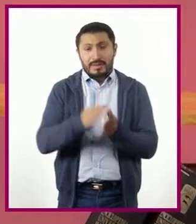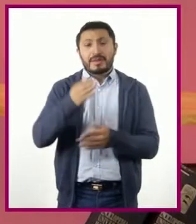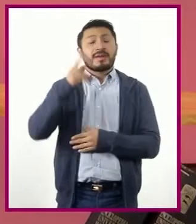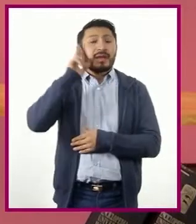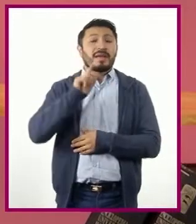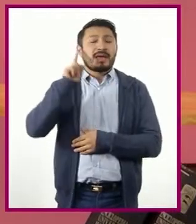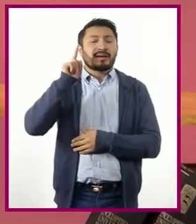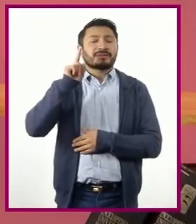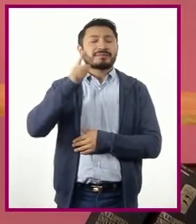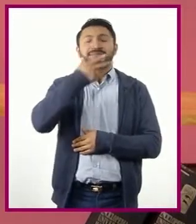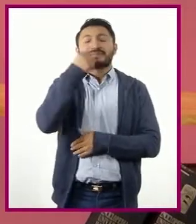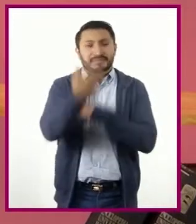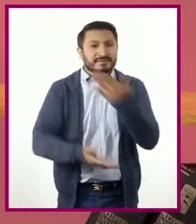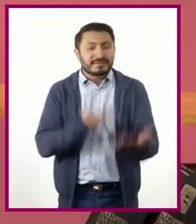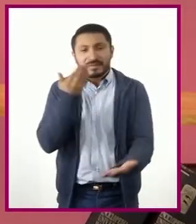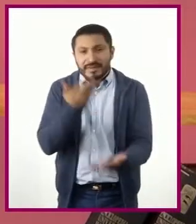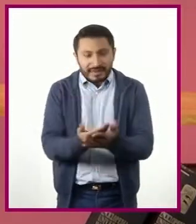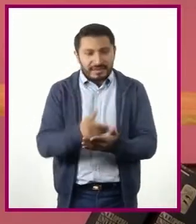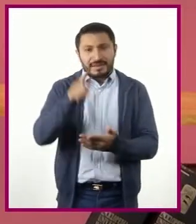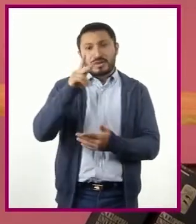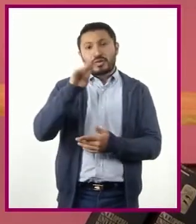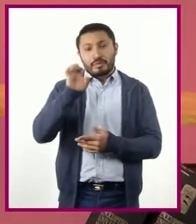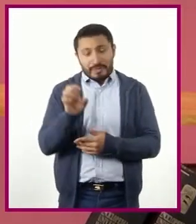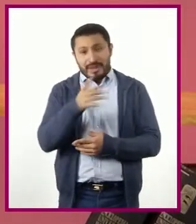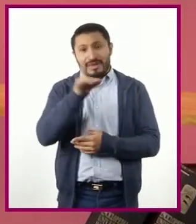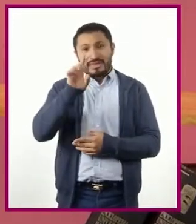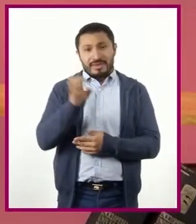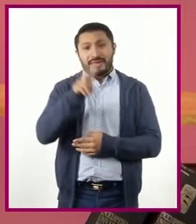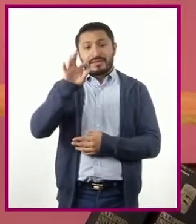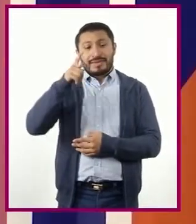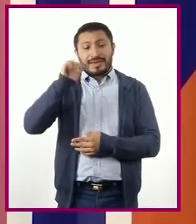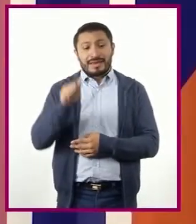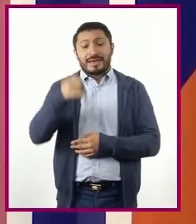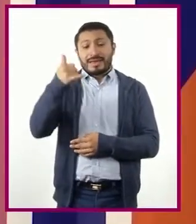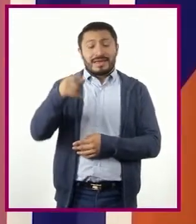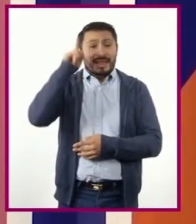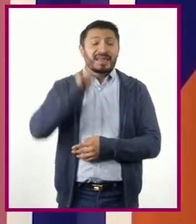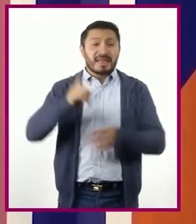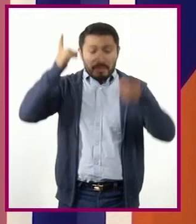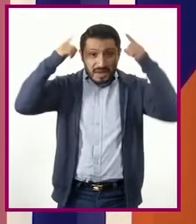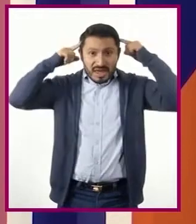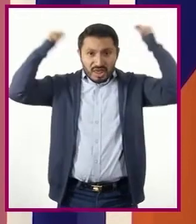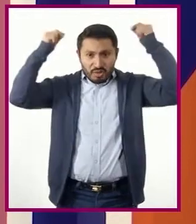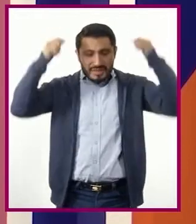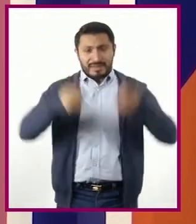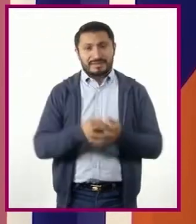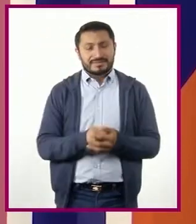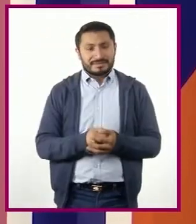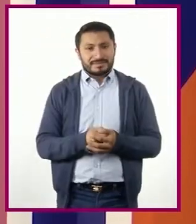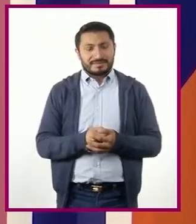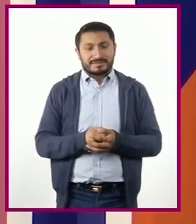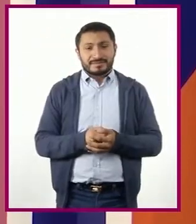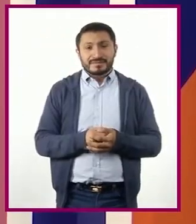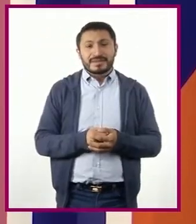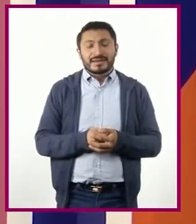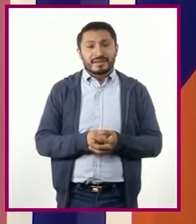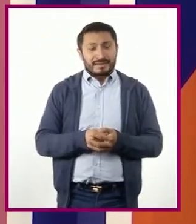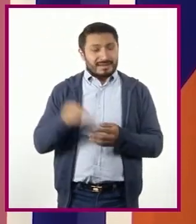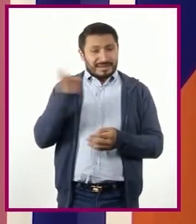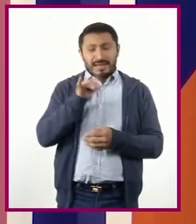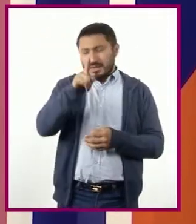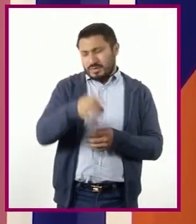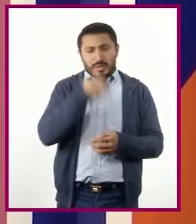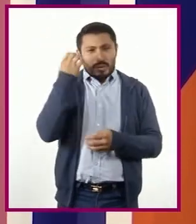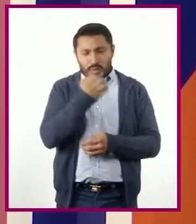Olmedo, de Lope de Vega, y La dama duende, de Calderón de la Barca. Seguramente en su vida escolar se han encontrado con